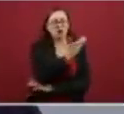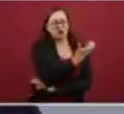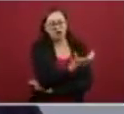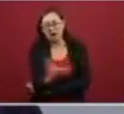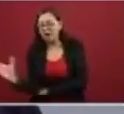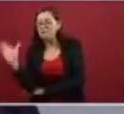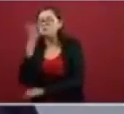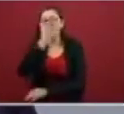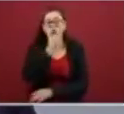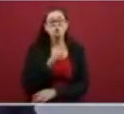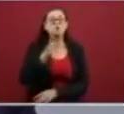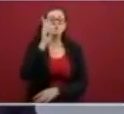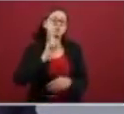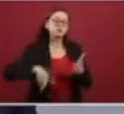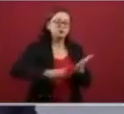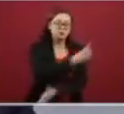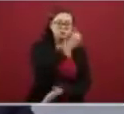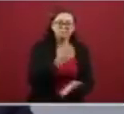de la ciudad